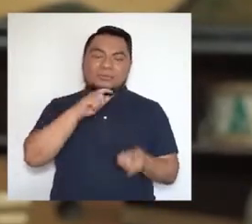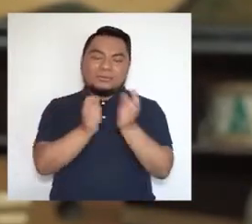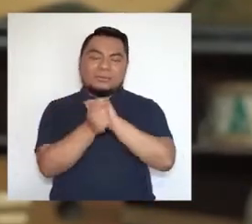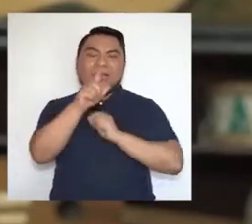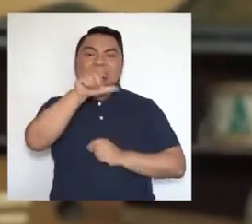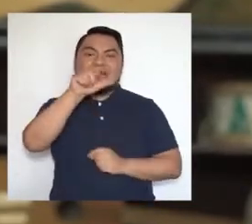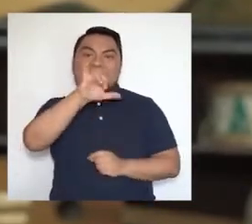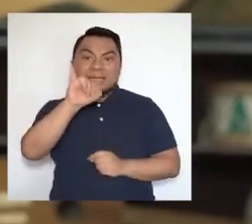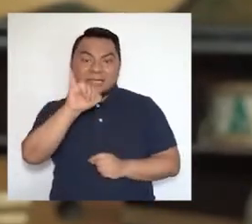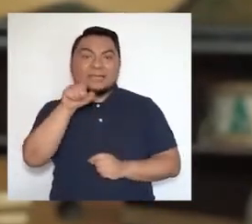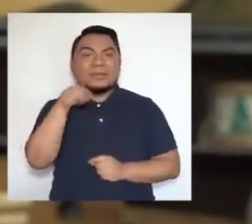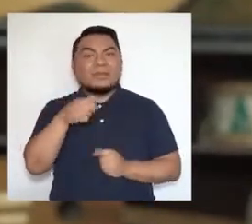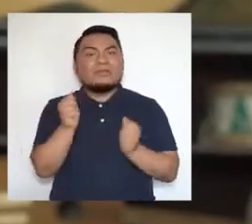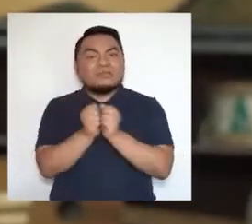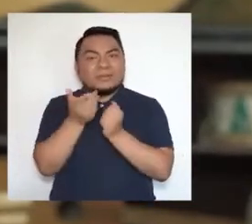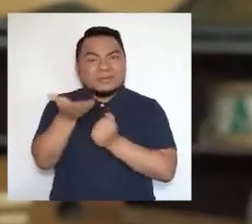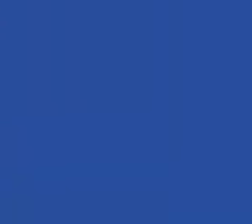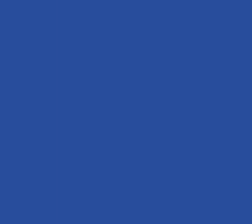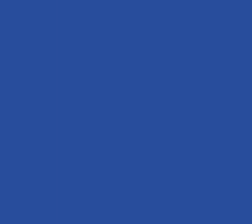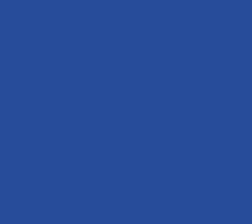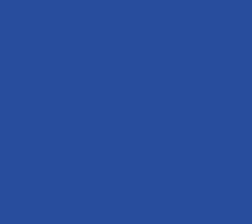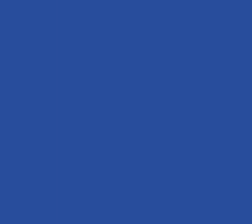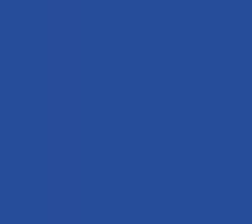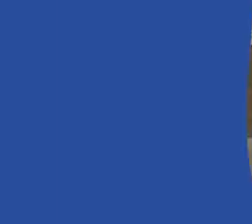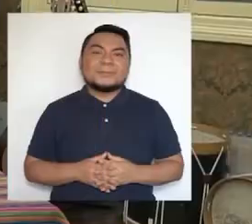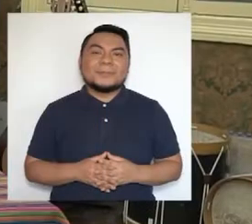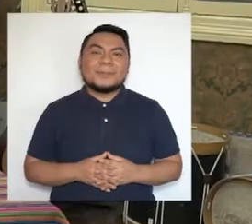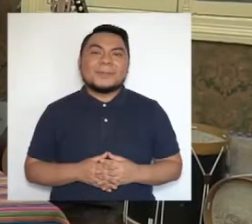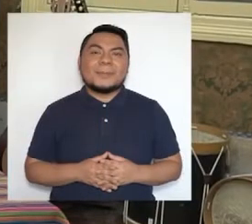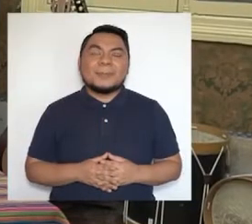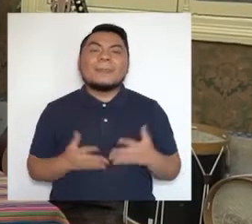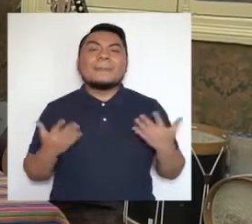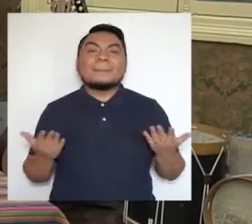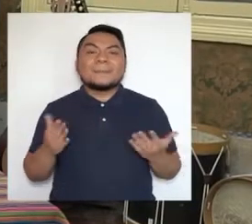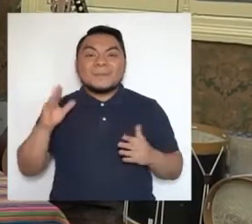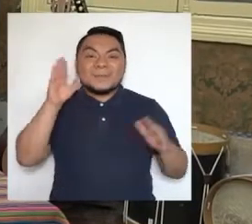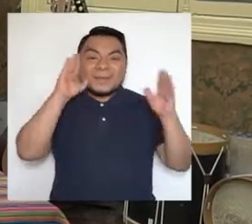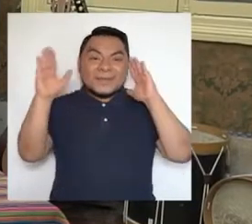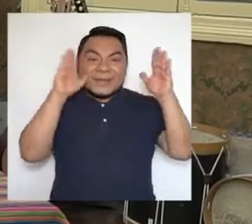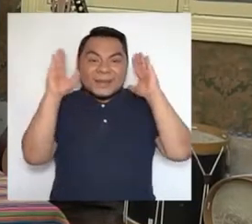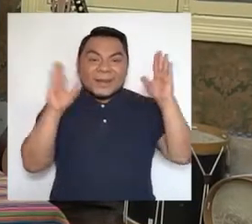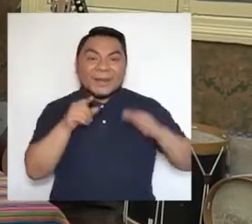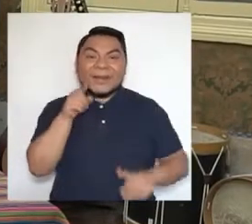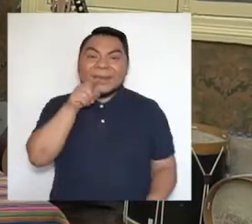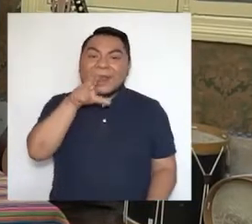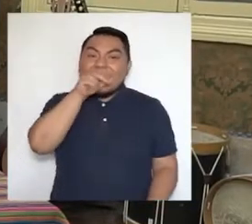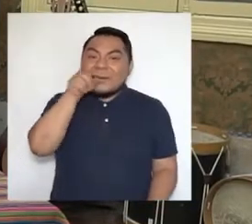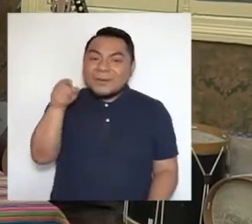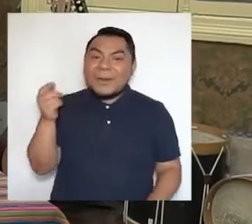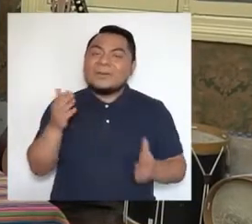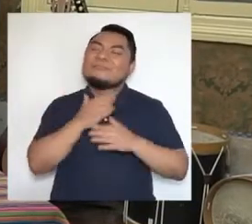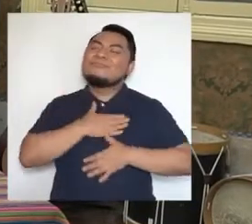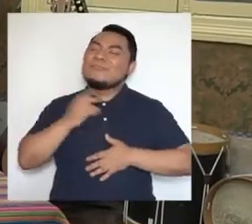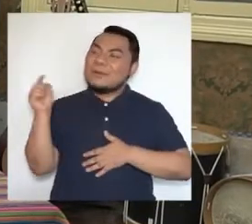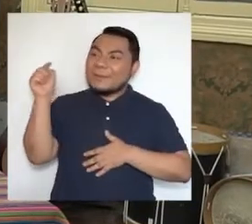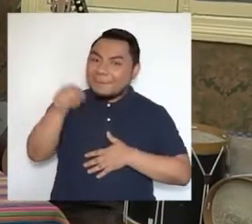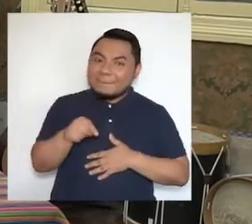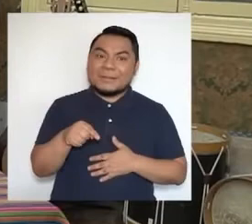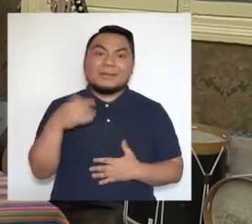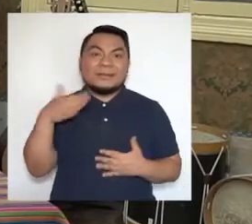los acompañaré en estas sesiones musicales. ¡Hola, Yuraxita! ¡Qué lindo que has venido!